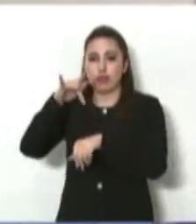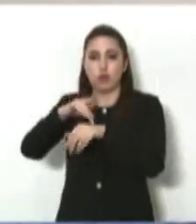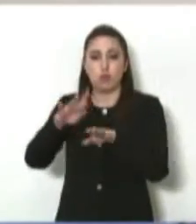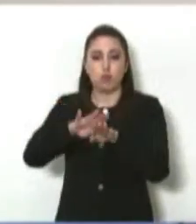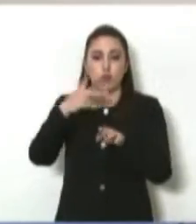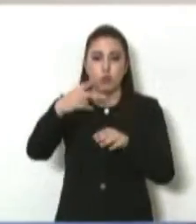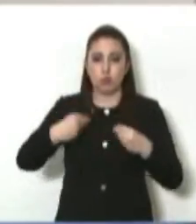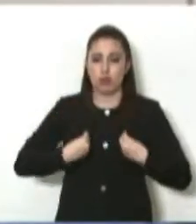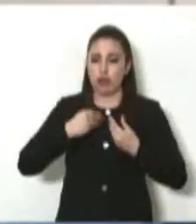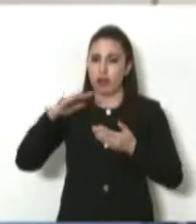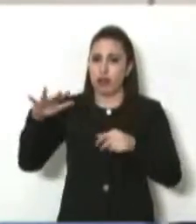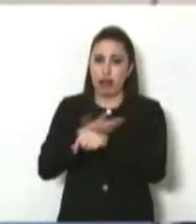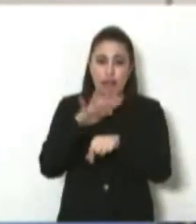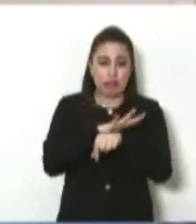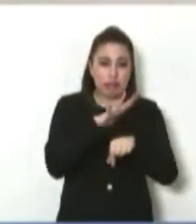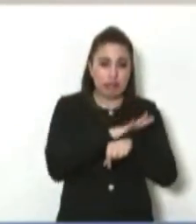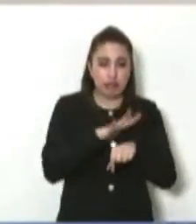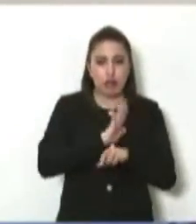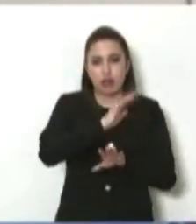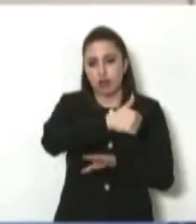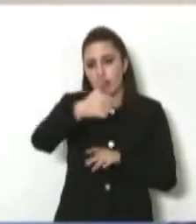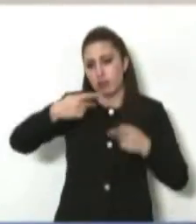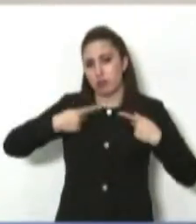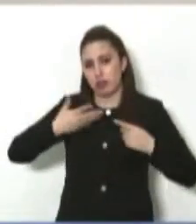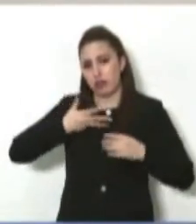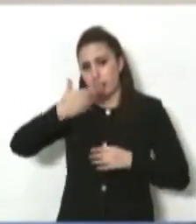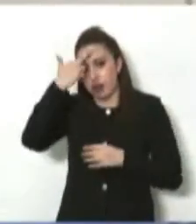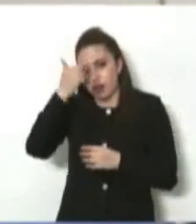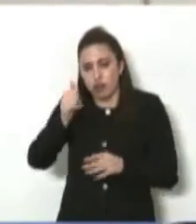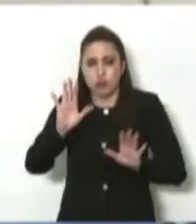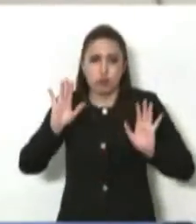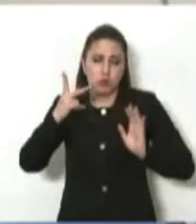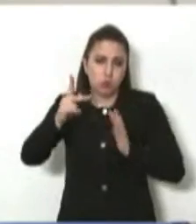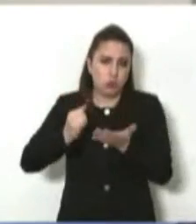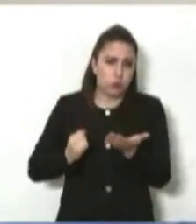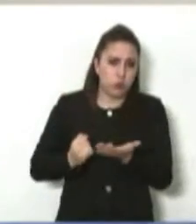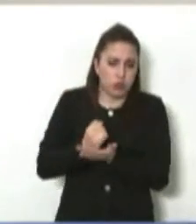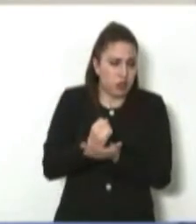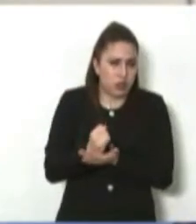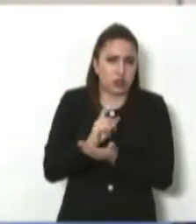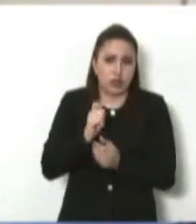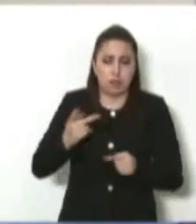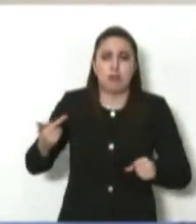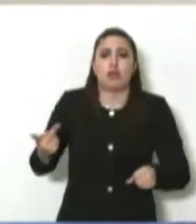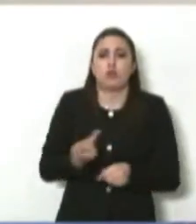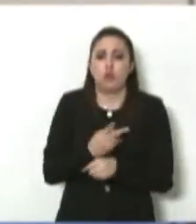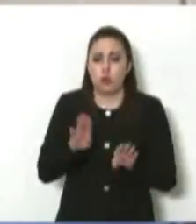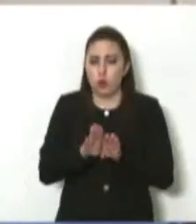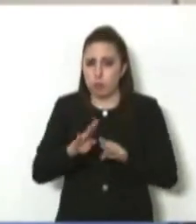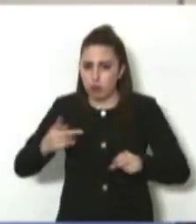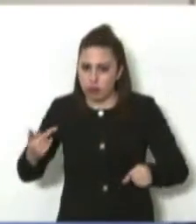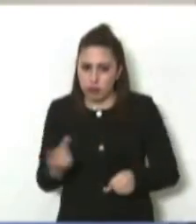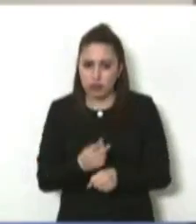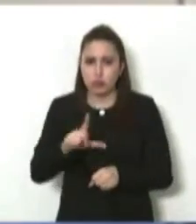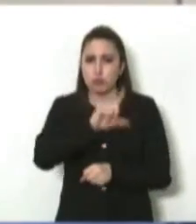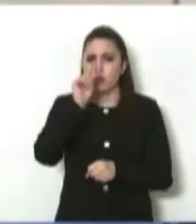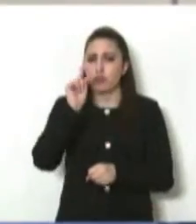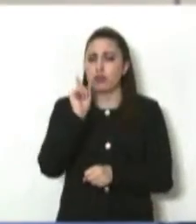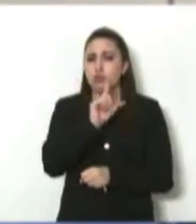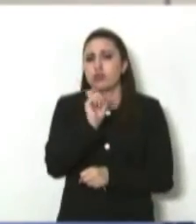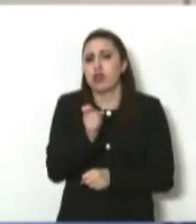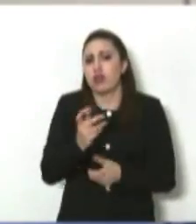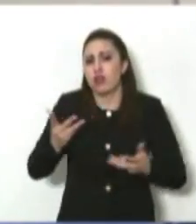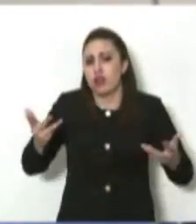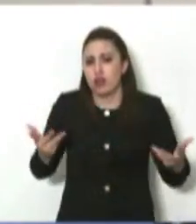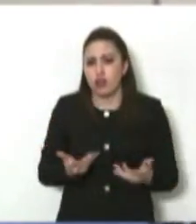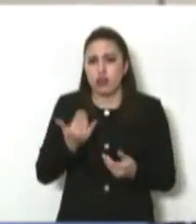explicaciones razonables y claras sobre lo que pasó cómo pasó y que se hizo y qué otras